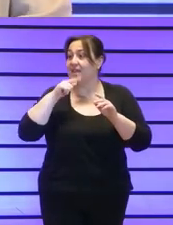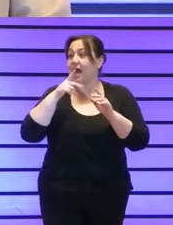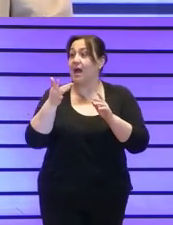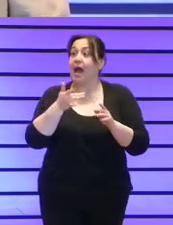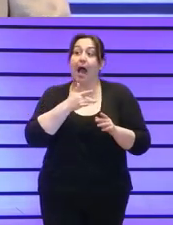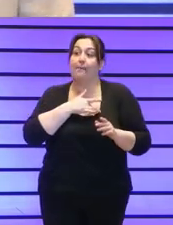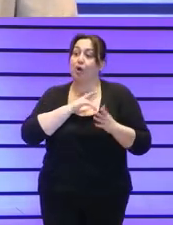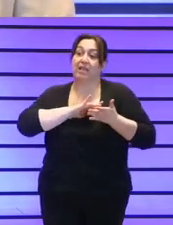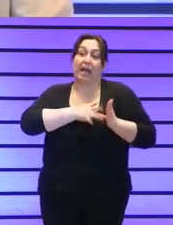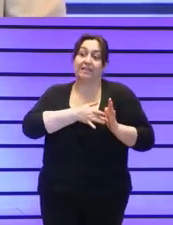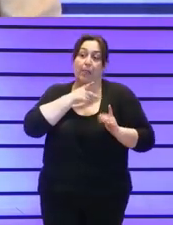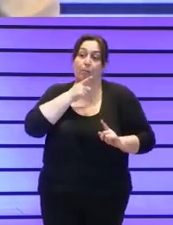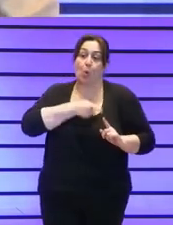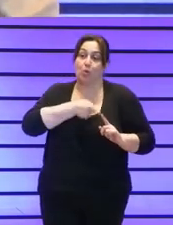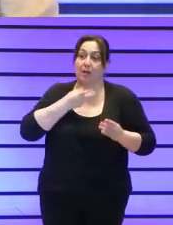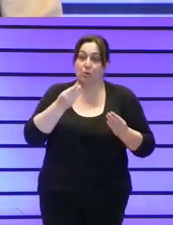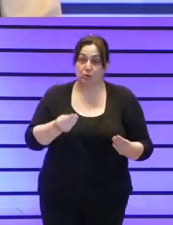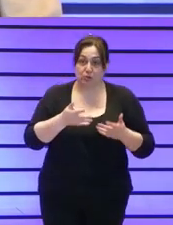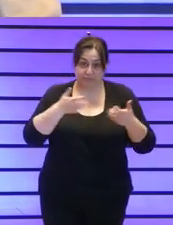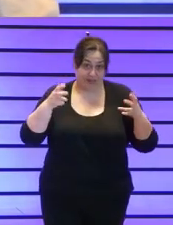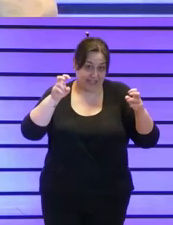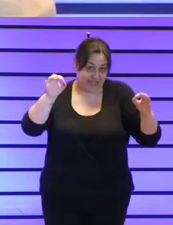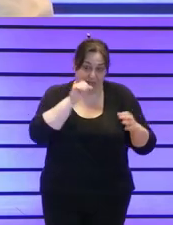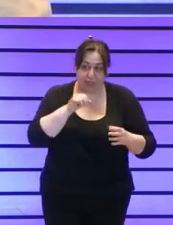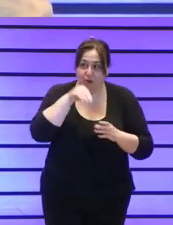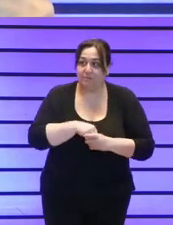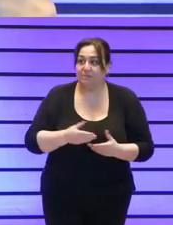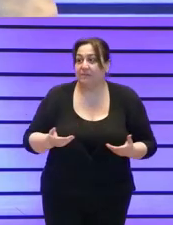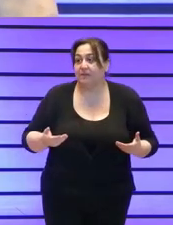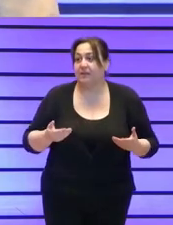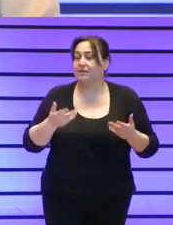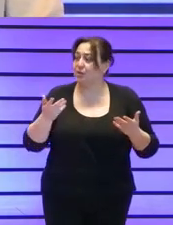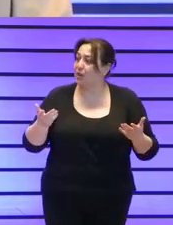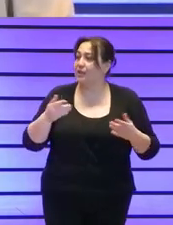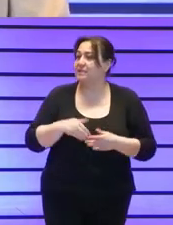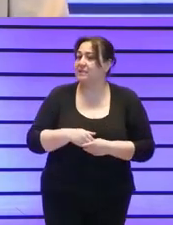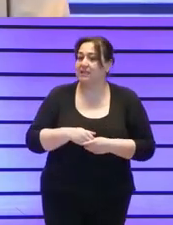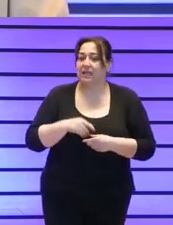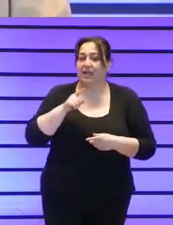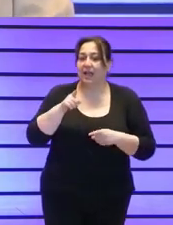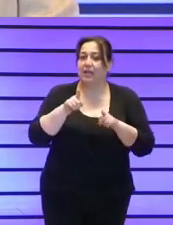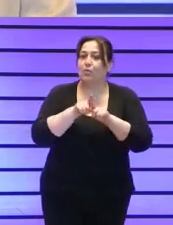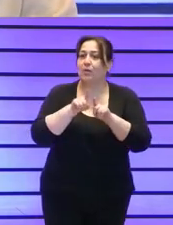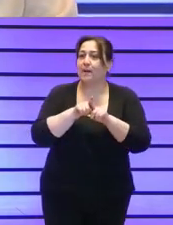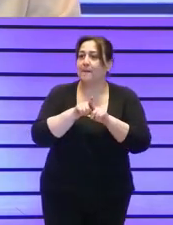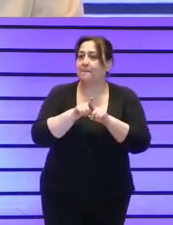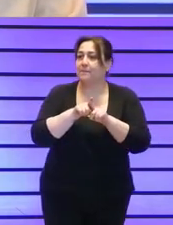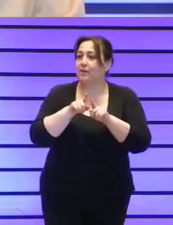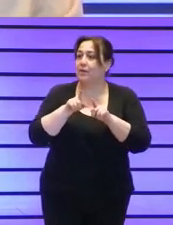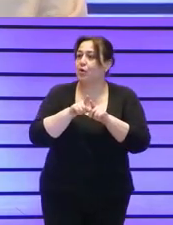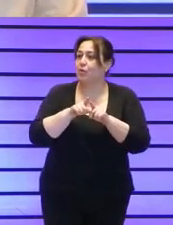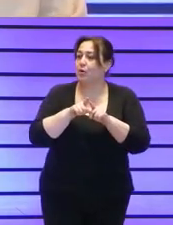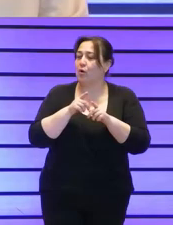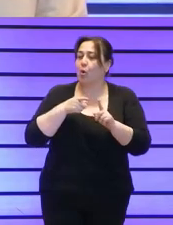de tanto usarlo, ¿no? Entonces, hay una inflación, ¿no?, de usar